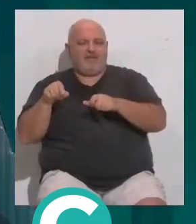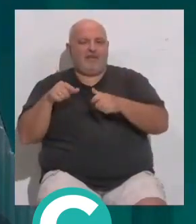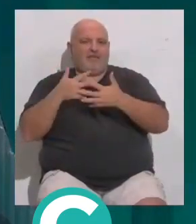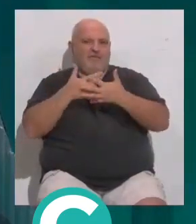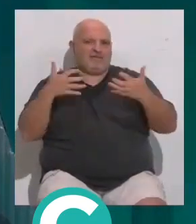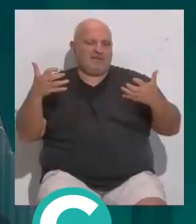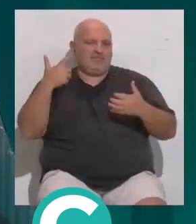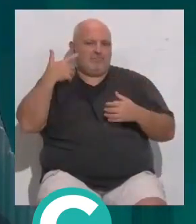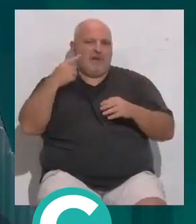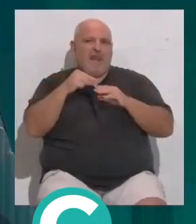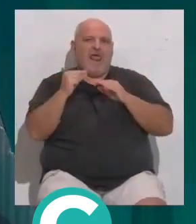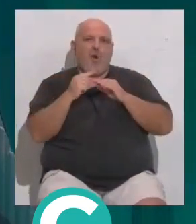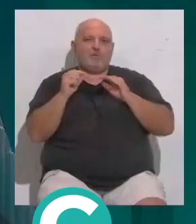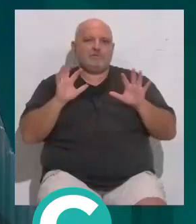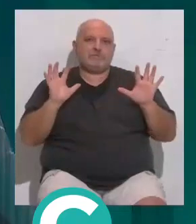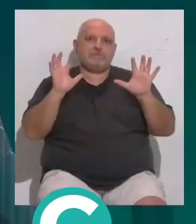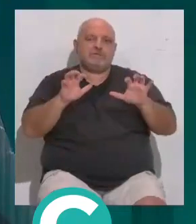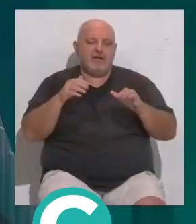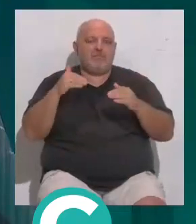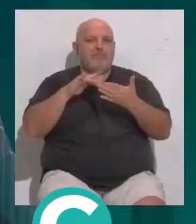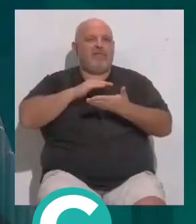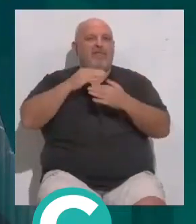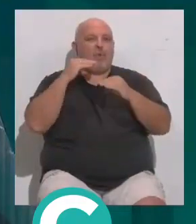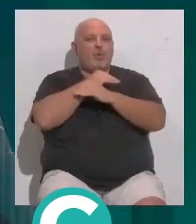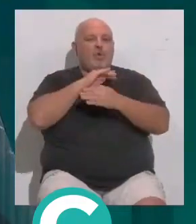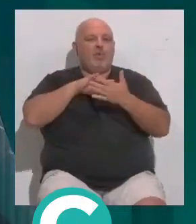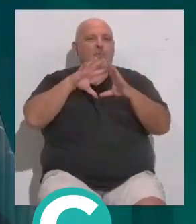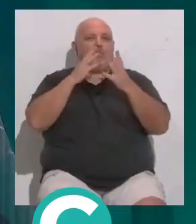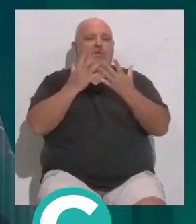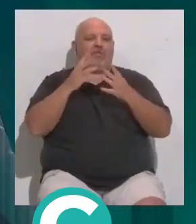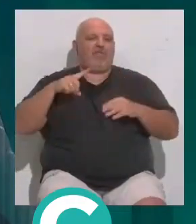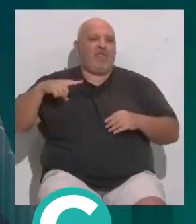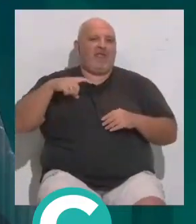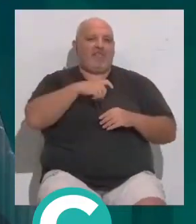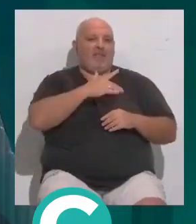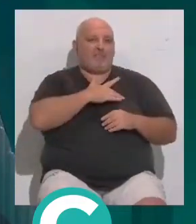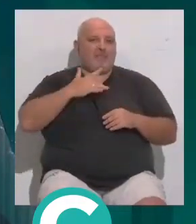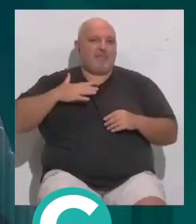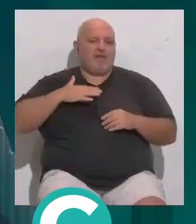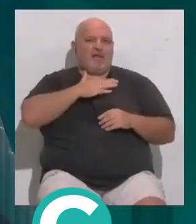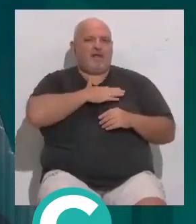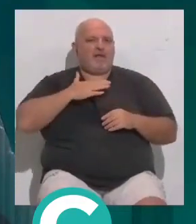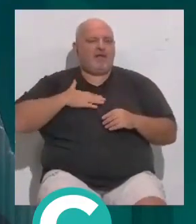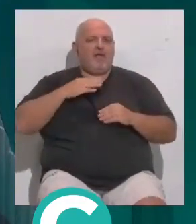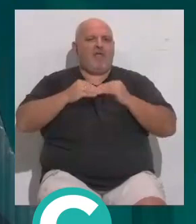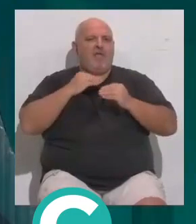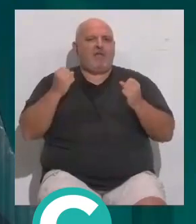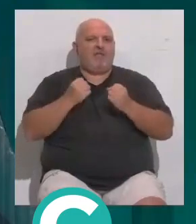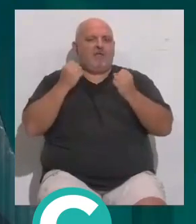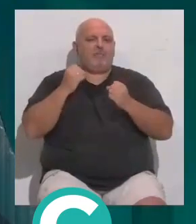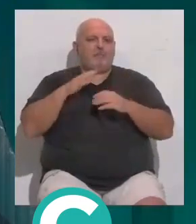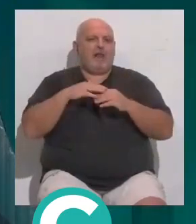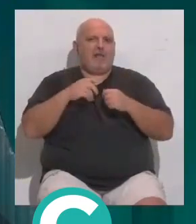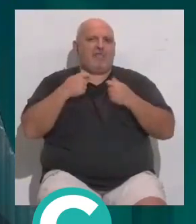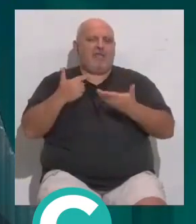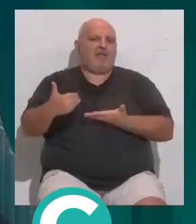Cádiz celebrarán el próximo mes de octubre el Día Mundial del Cáncer de Mama y realizarán diferentes actividades para